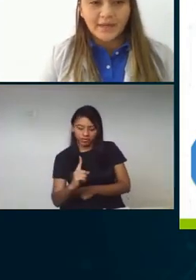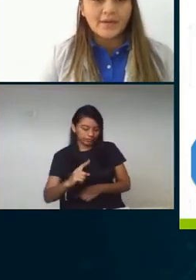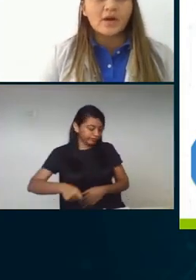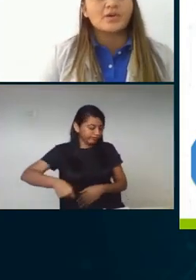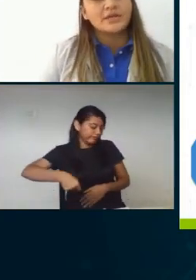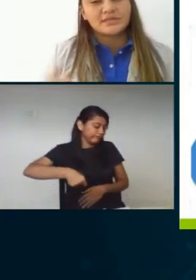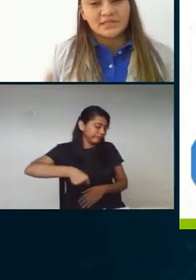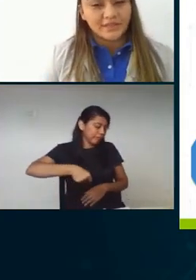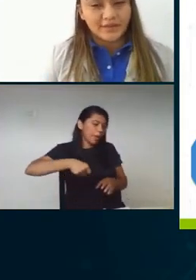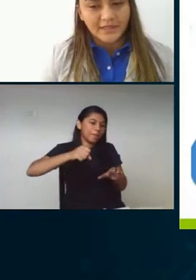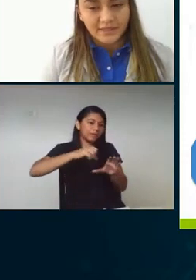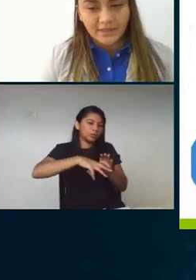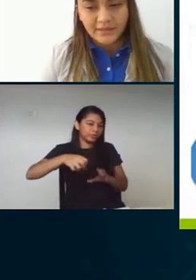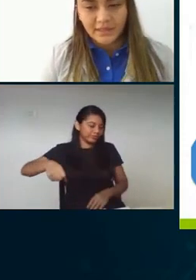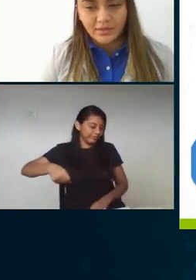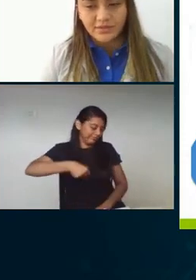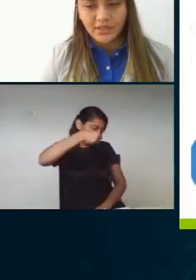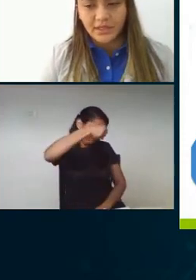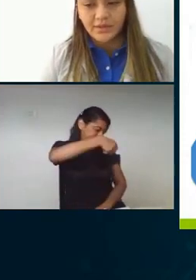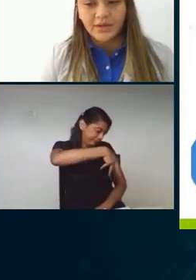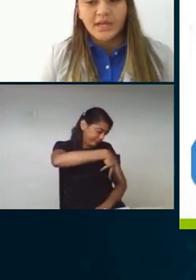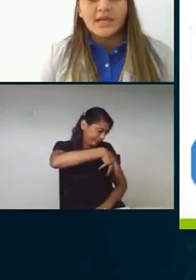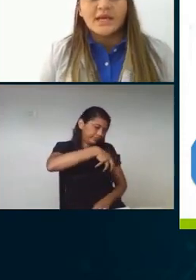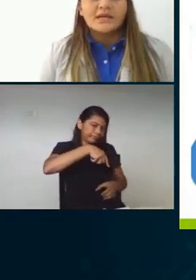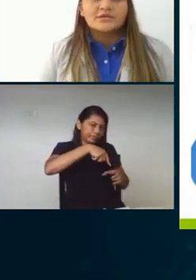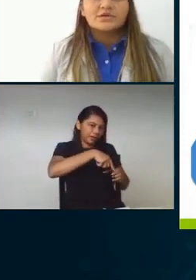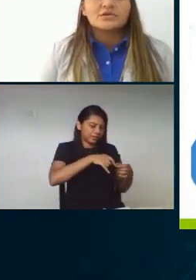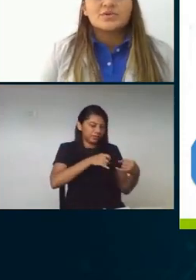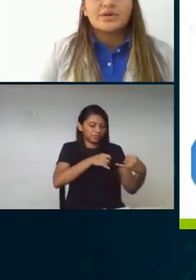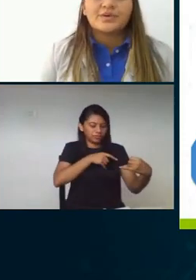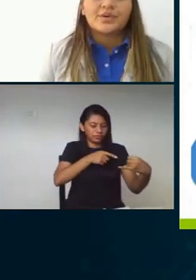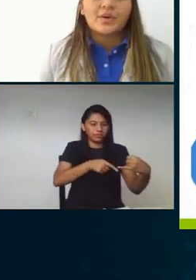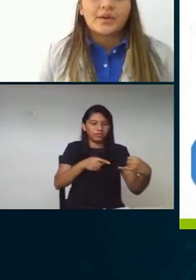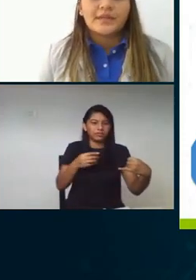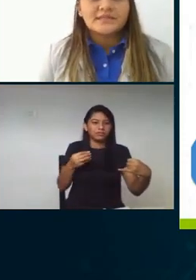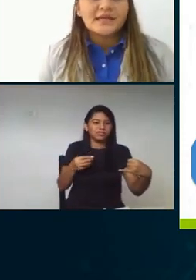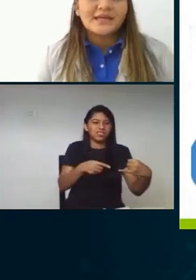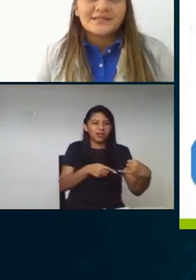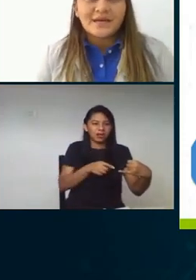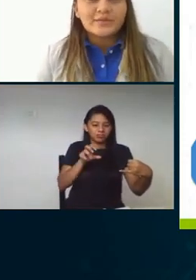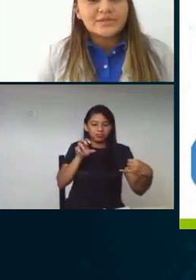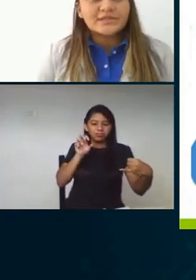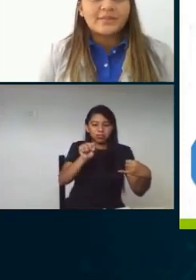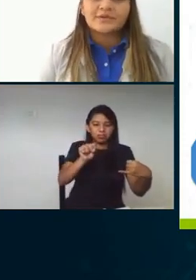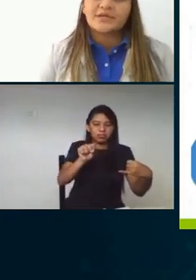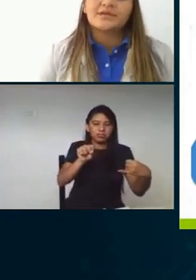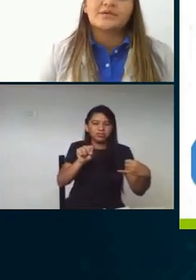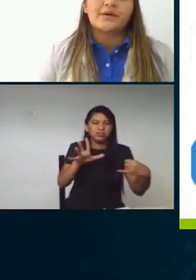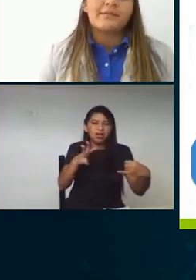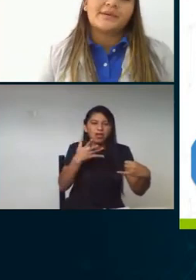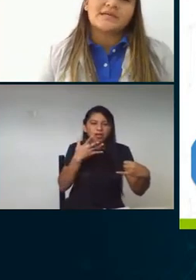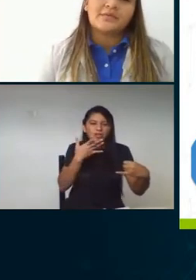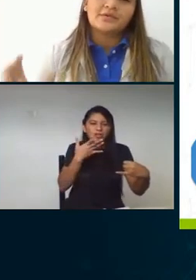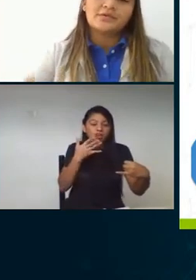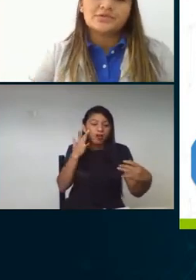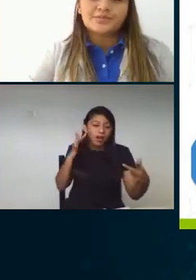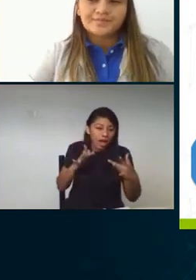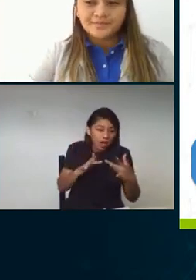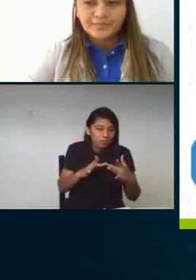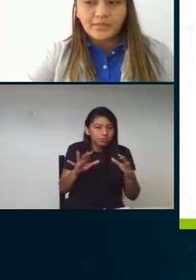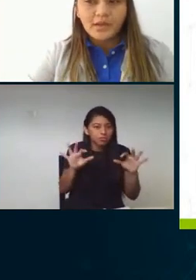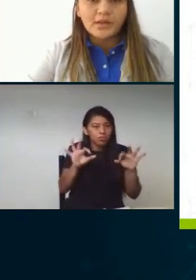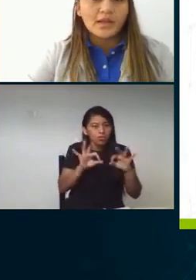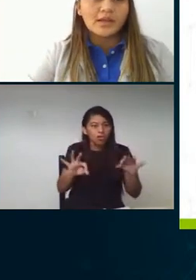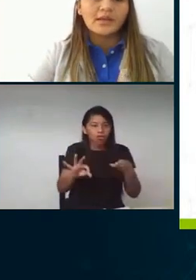la parte de abajo y se lleve directamente al contenedor. Nosotros desde que iniciamos este proyecto